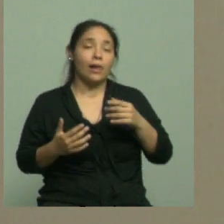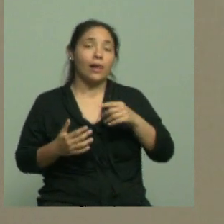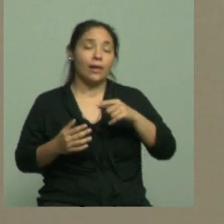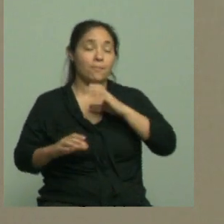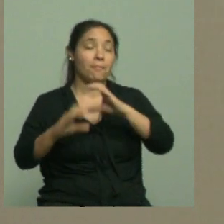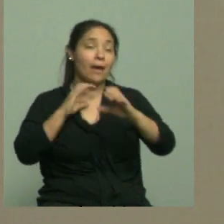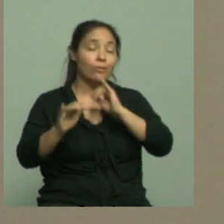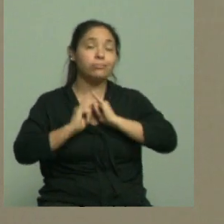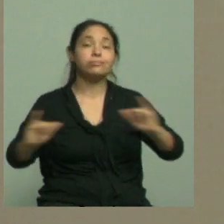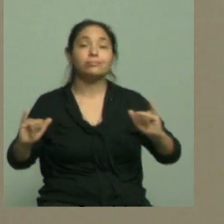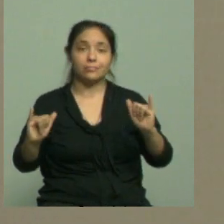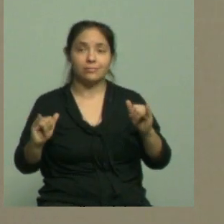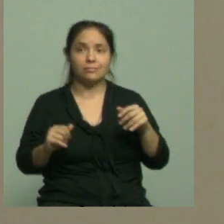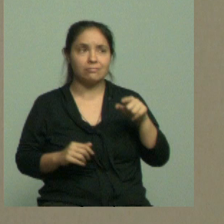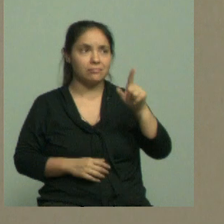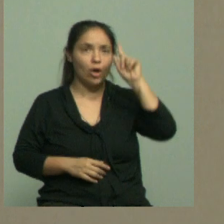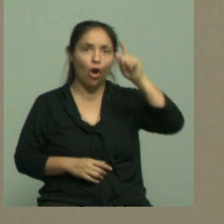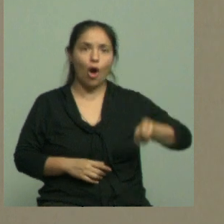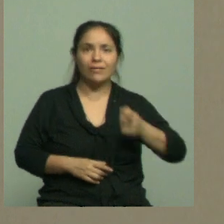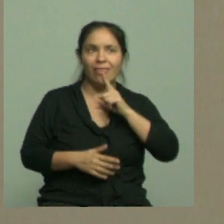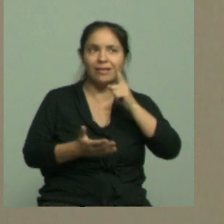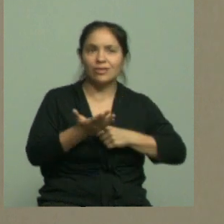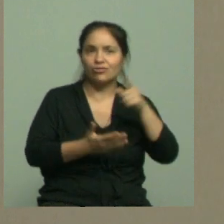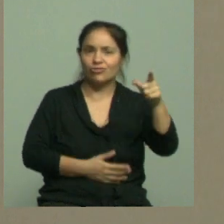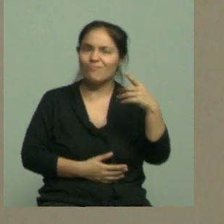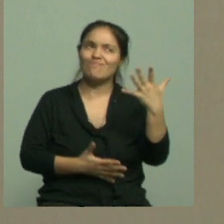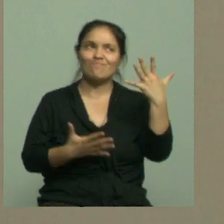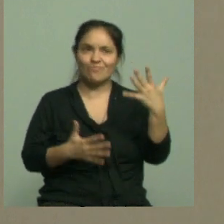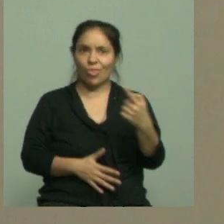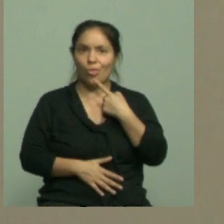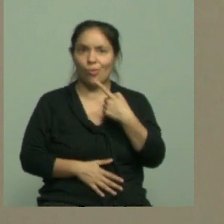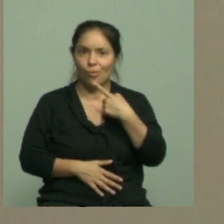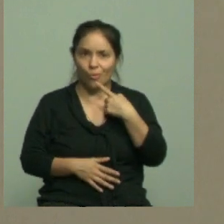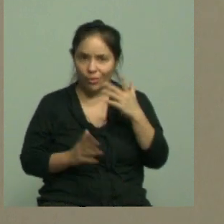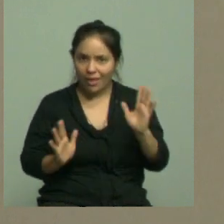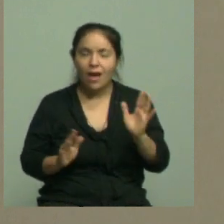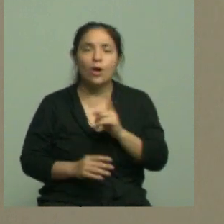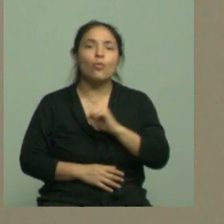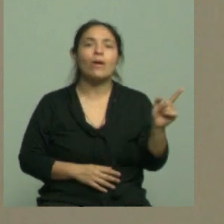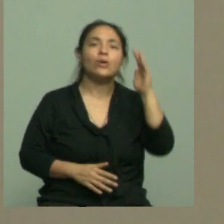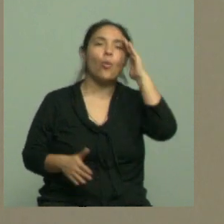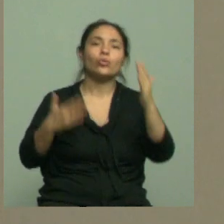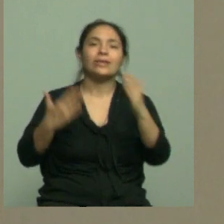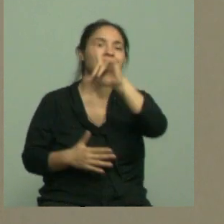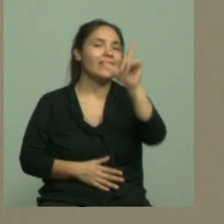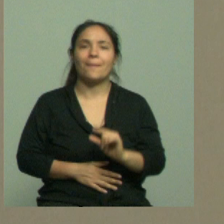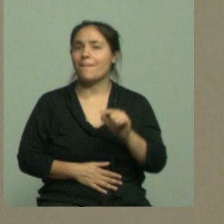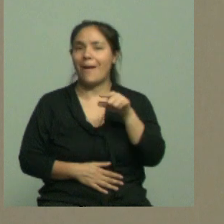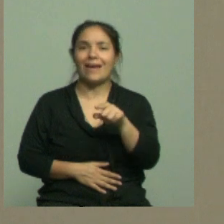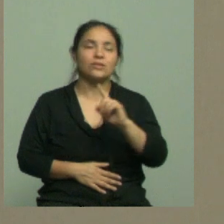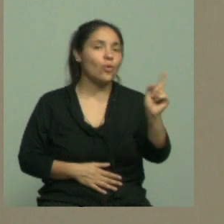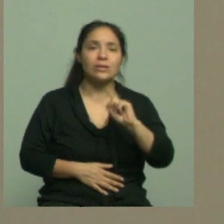medios decían, cuestionaban la decisión de la Corte Penal Internacional. Digo, no estamos hablando de una justicia de un país, estamos hablando de una